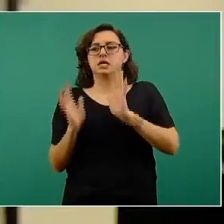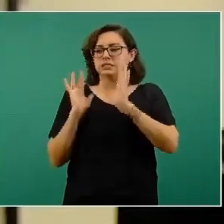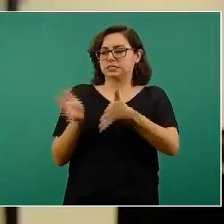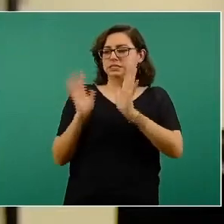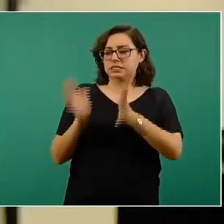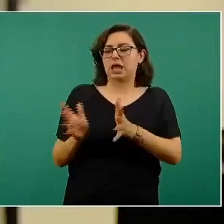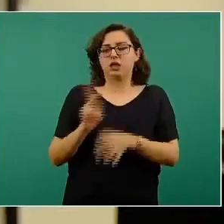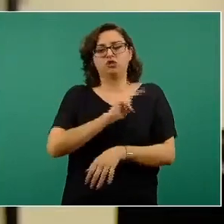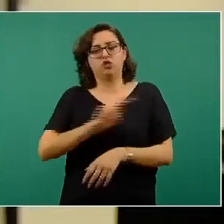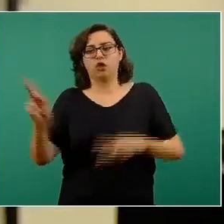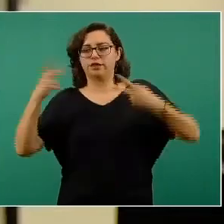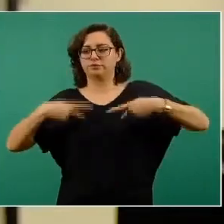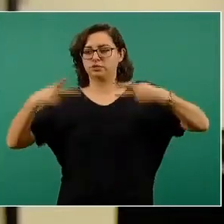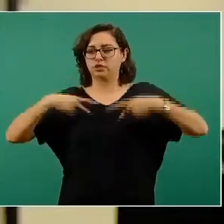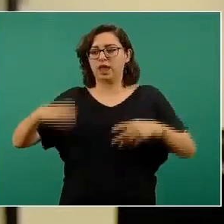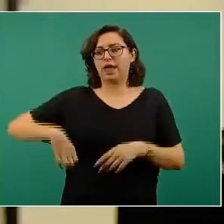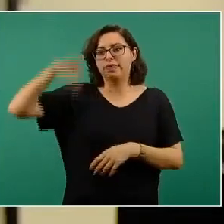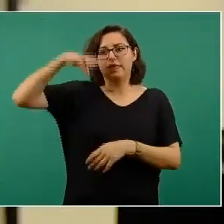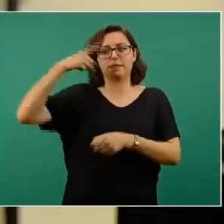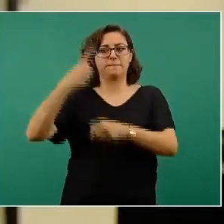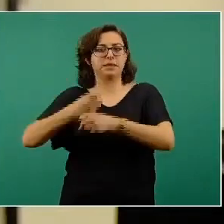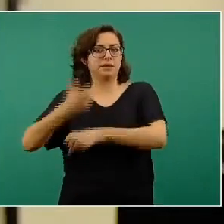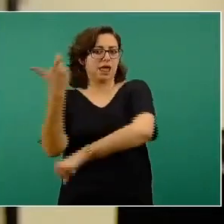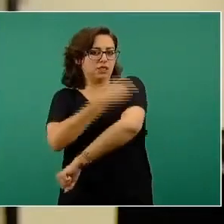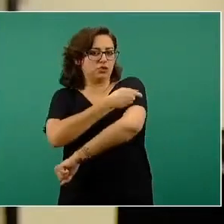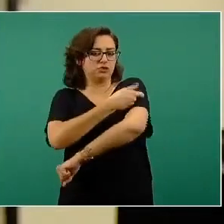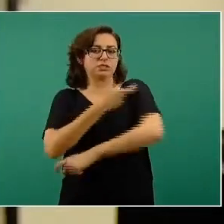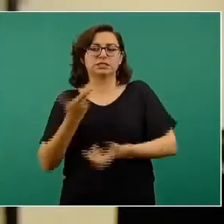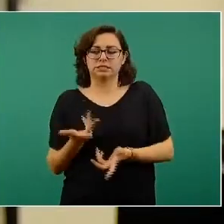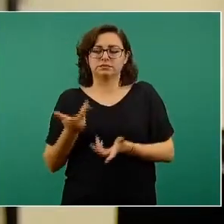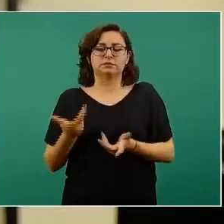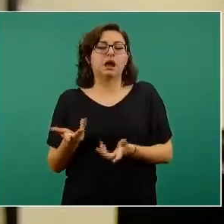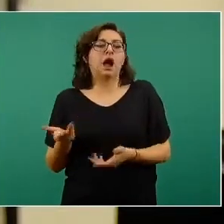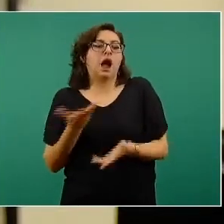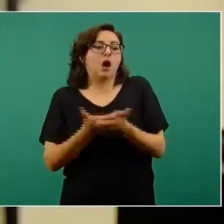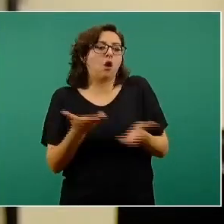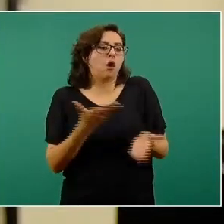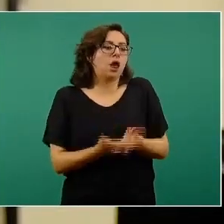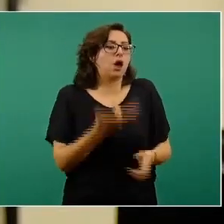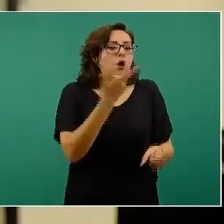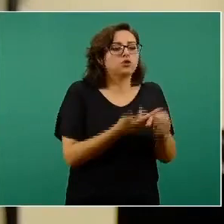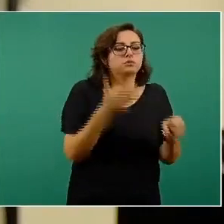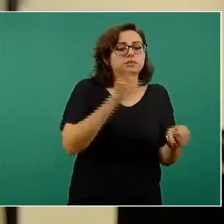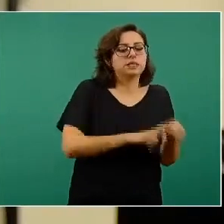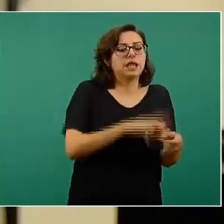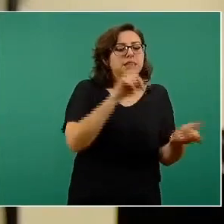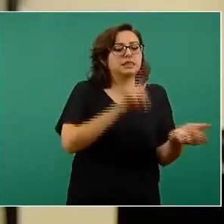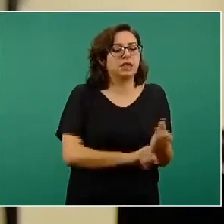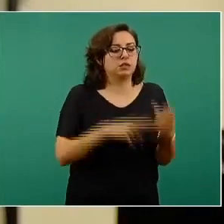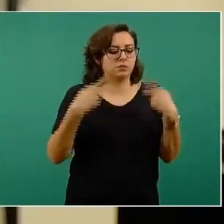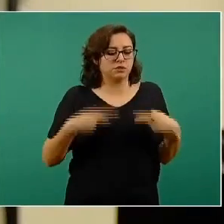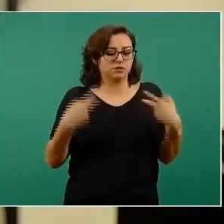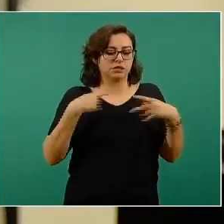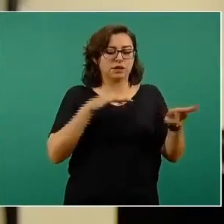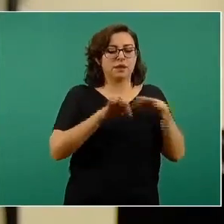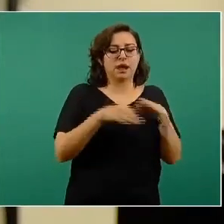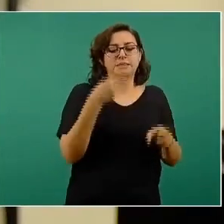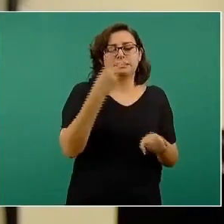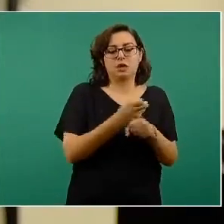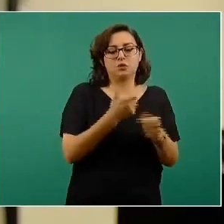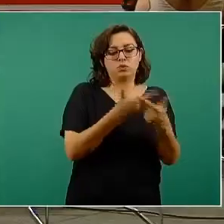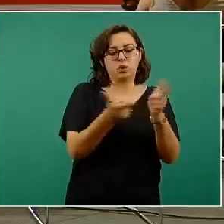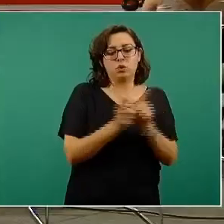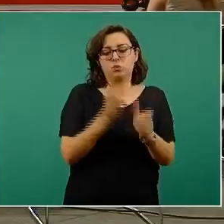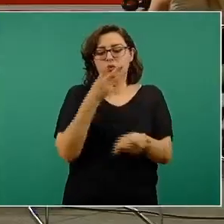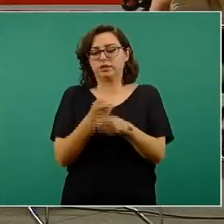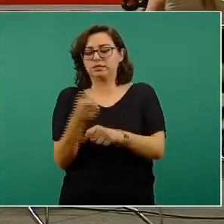primera dosis. En el caso de este personal de segunda y tercera línea, ¿cuándo se podría empezar a vislumbrar precisamente